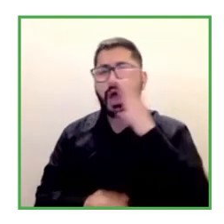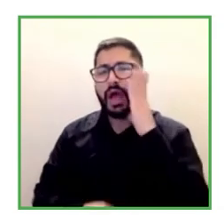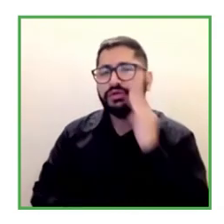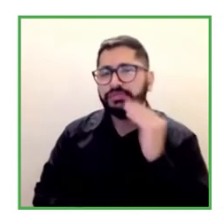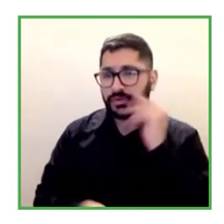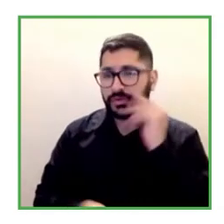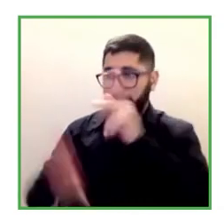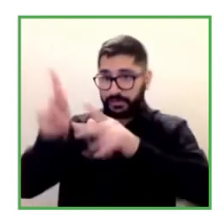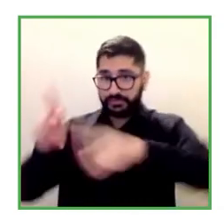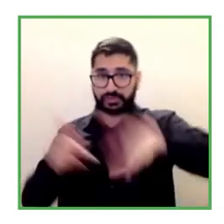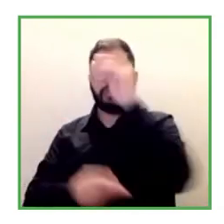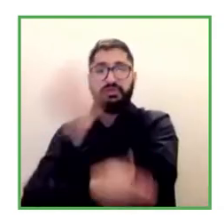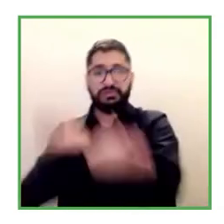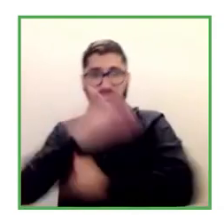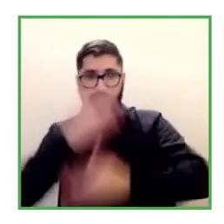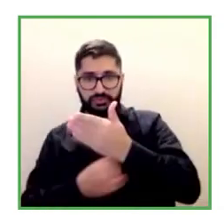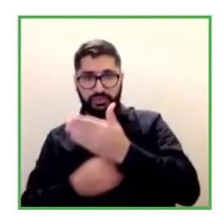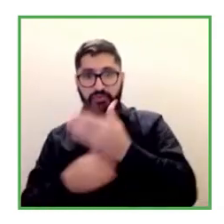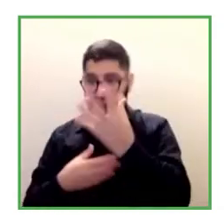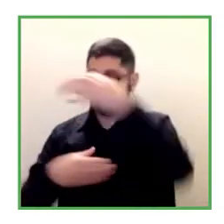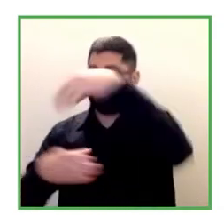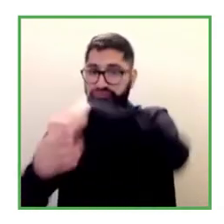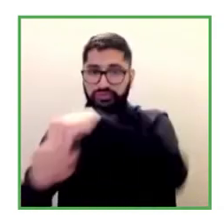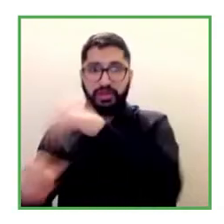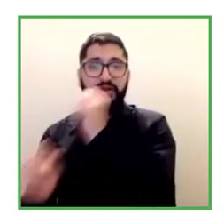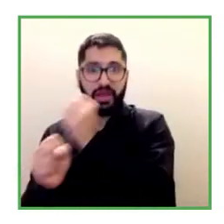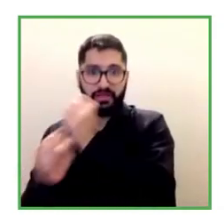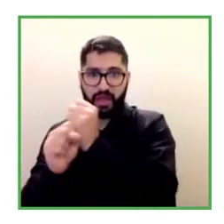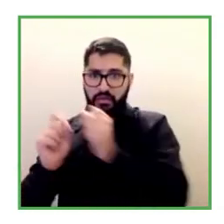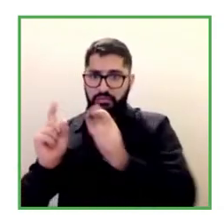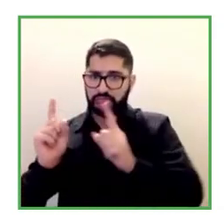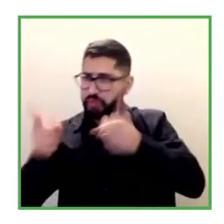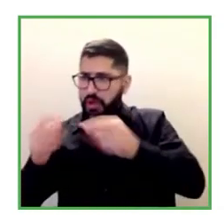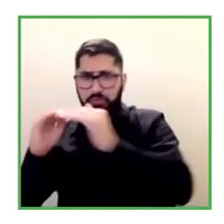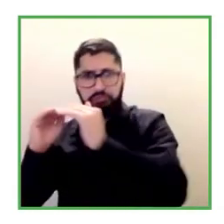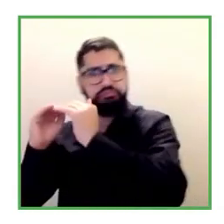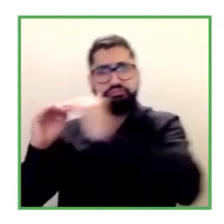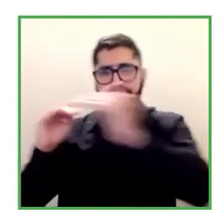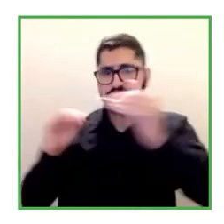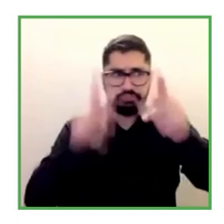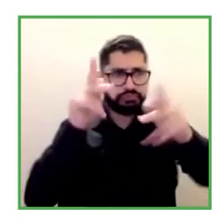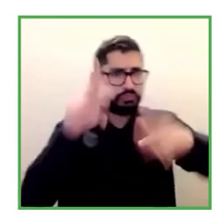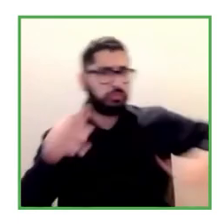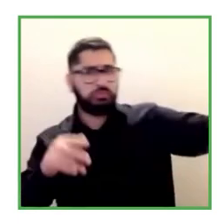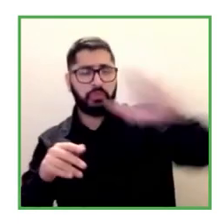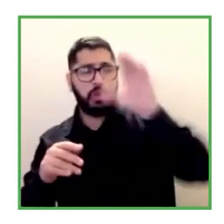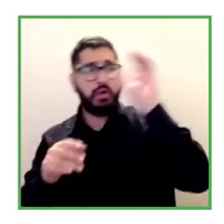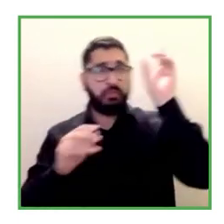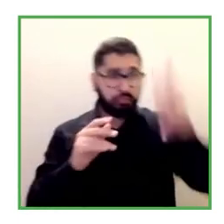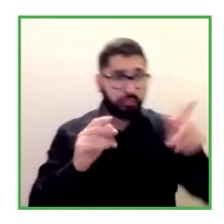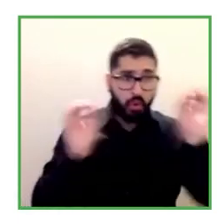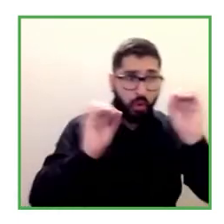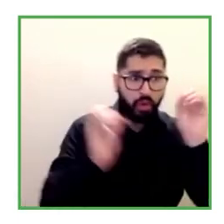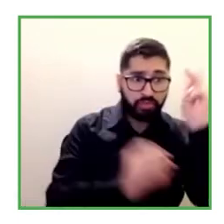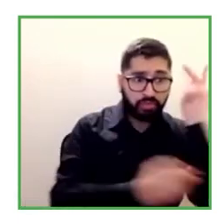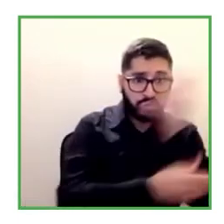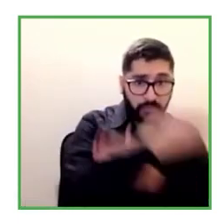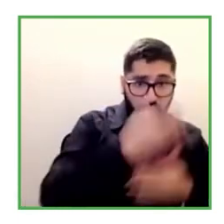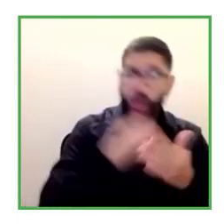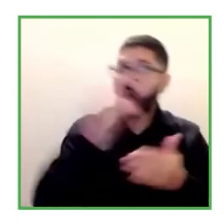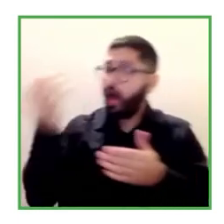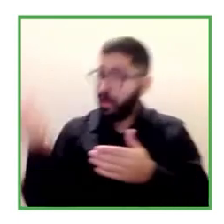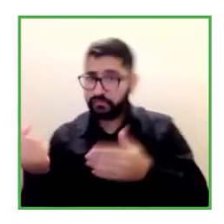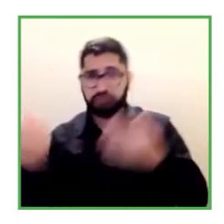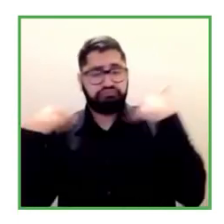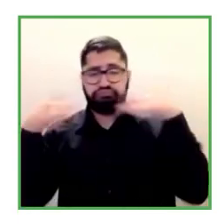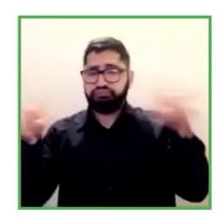son similares a las de cualquier persona, aunque no tenga discapacidad. También otra cuestión muy importante es que un muy buen predictor